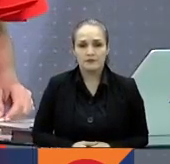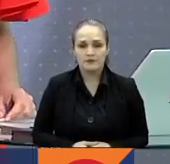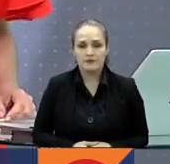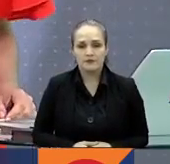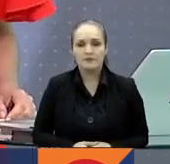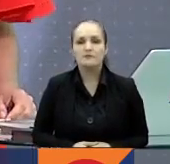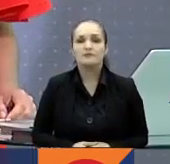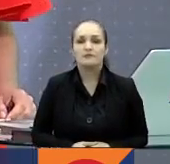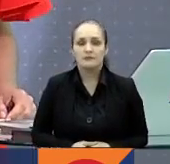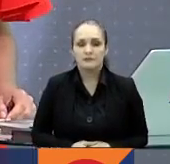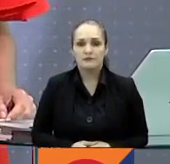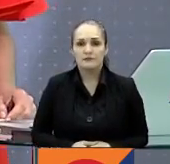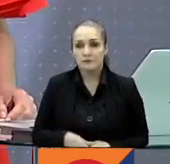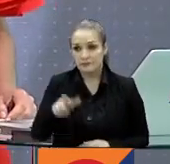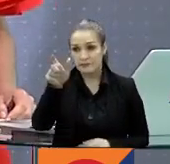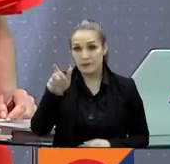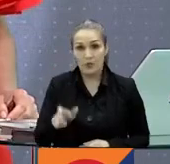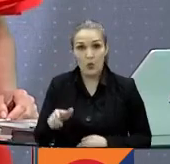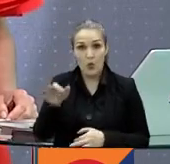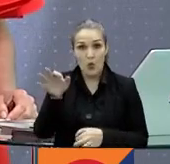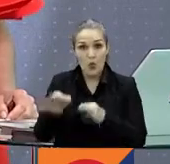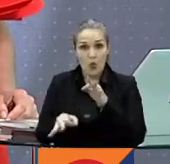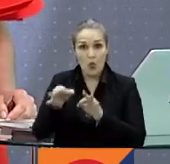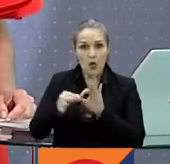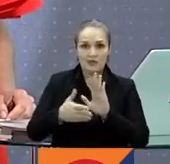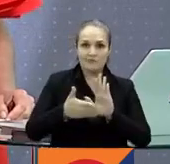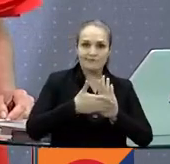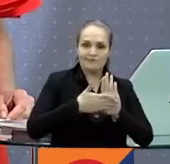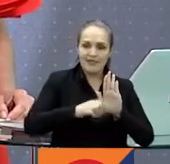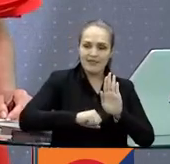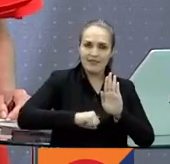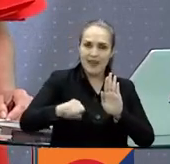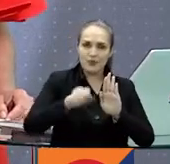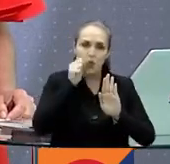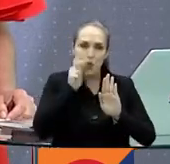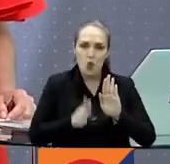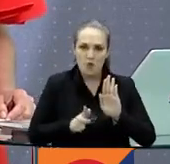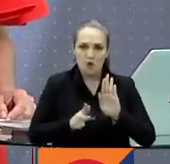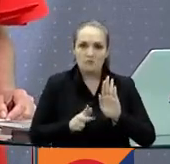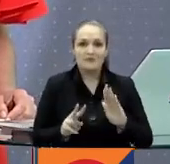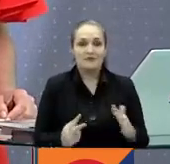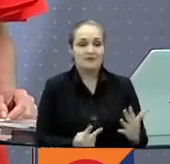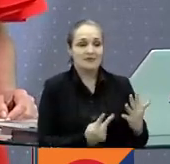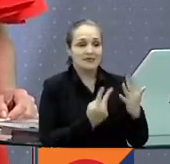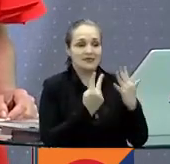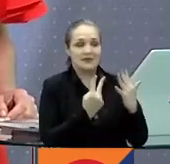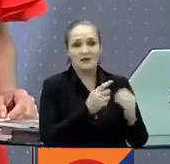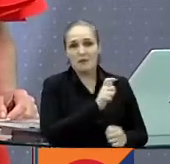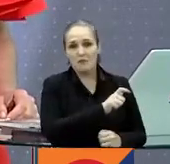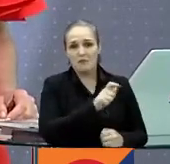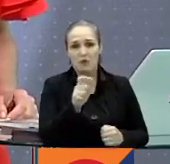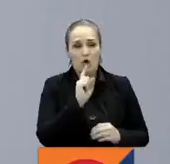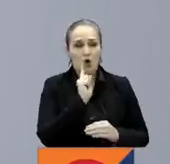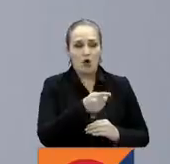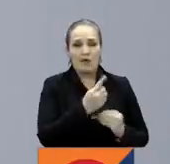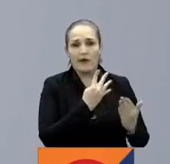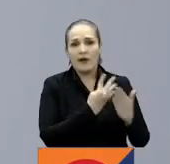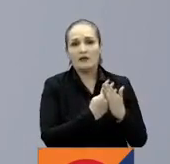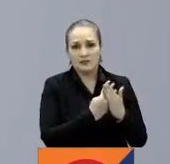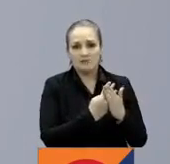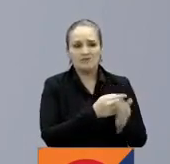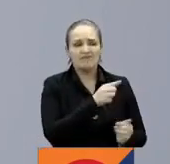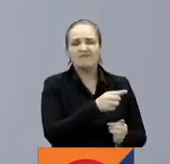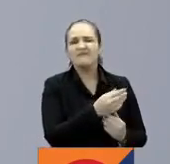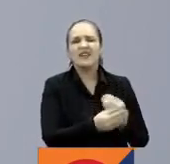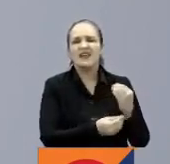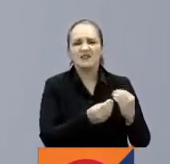Juez de control de garantías dictó medida de aseguramiento a 7 personas señaladas de haber secuestrado y torturado a integrantes del SMAT. Los capturados